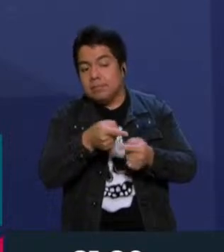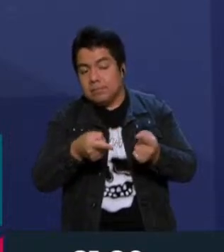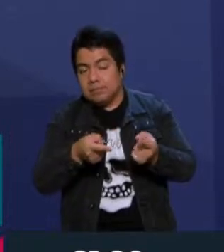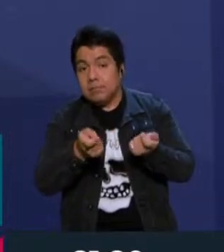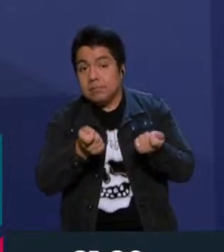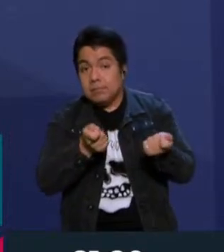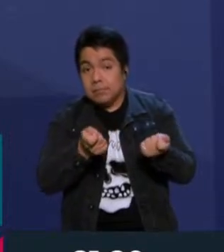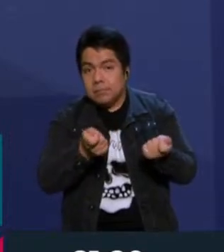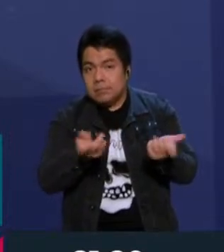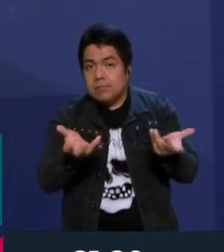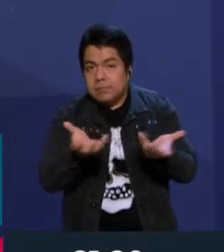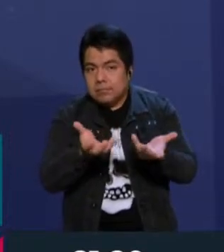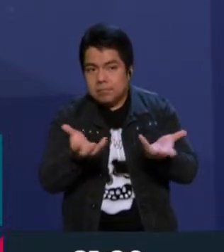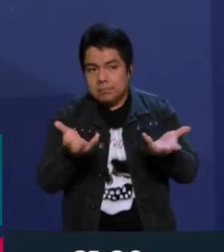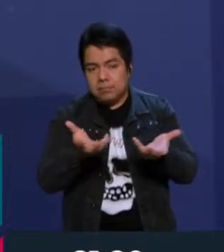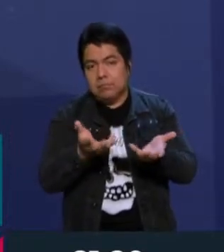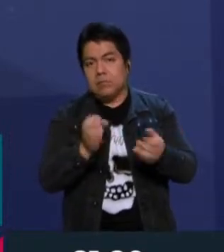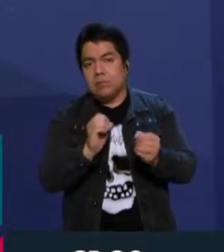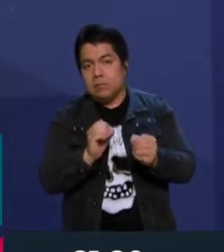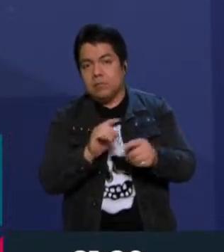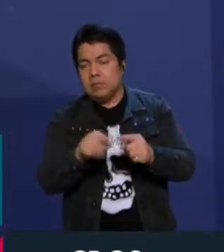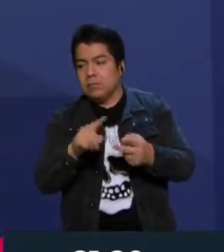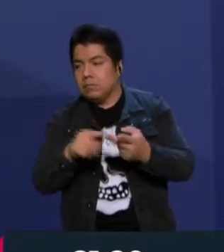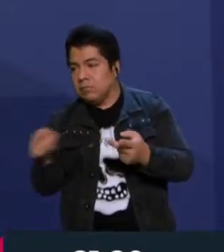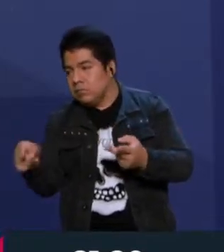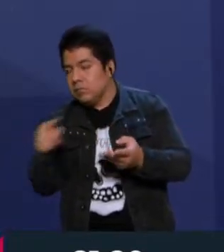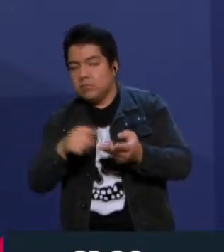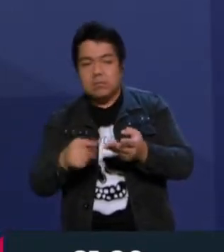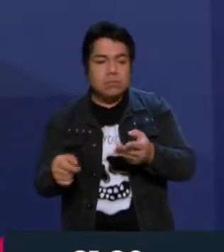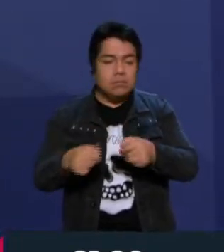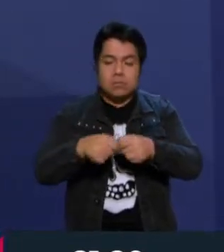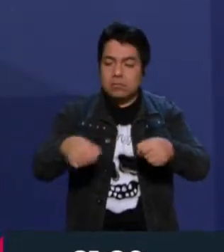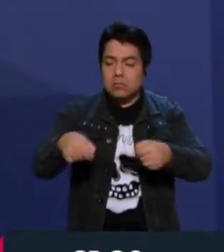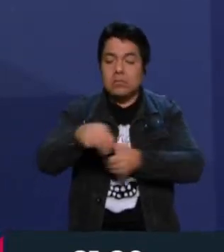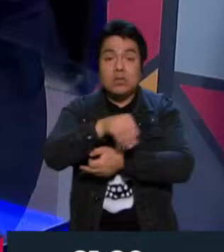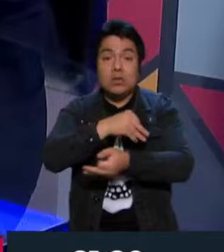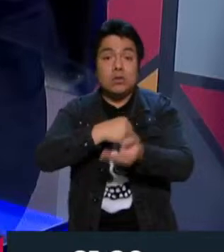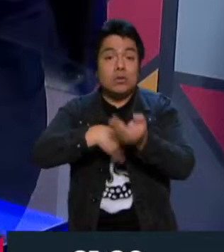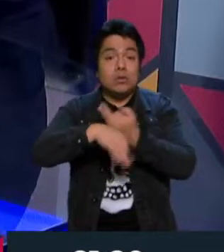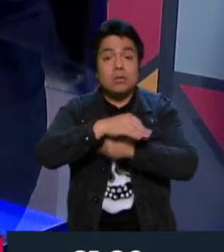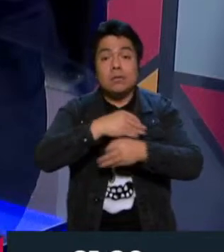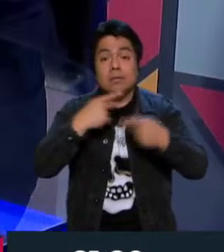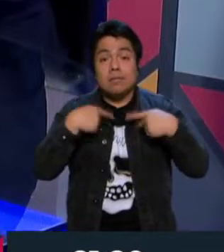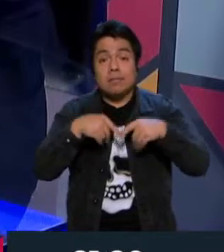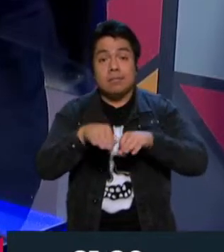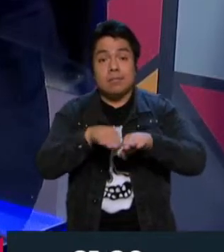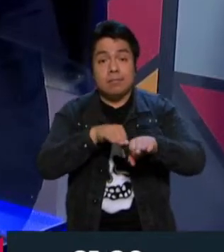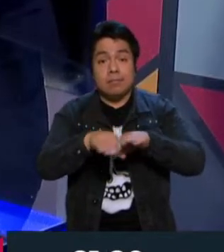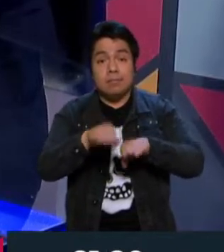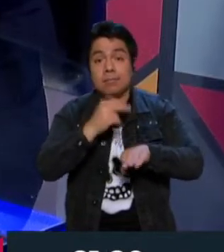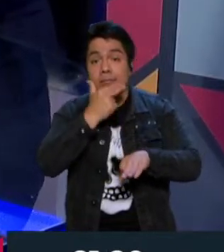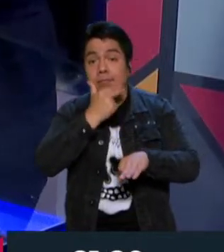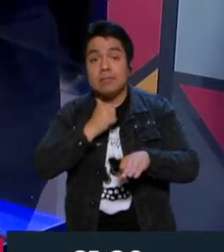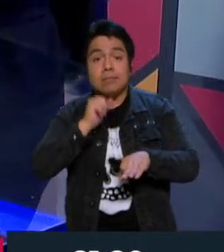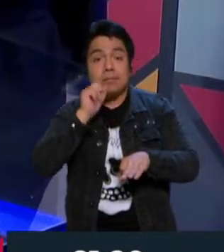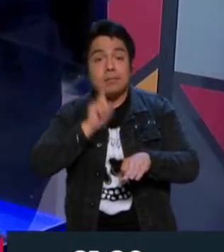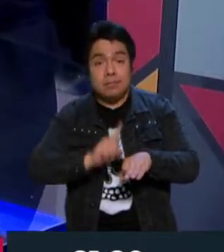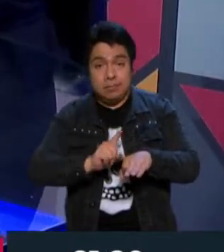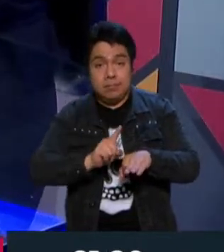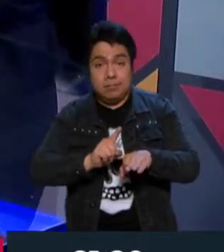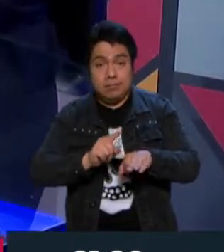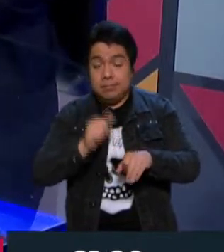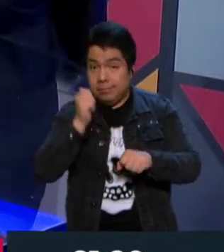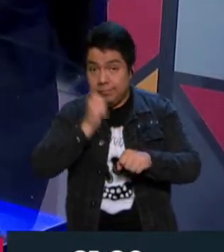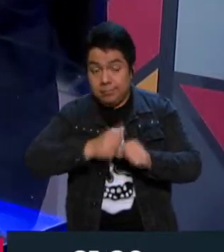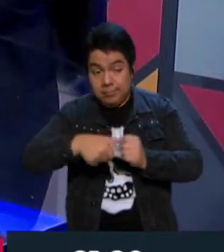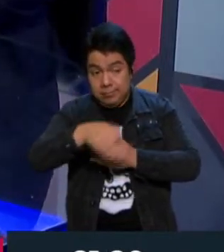la película o quien la actúa o quien pasa el masking para amarrar el cable, todas esas personas son trabajadores y trabajadoras del arte y la cultura. Entonces sí